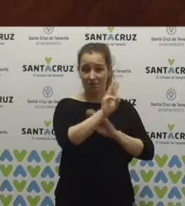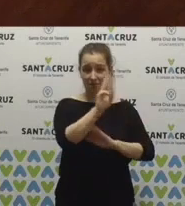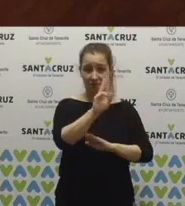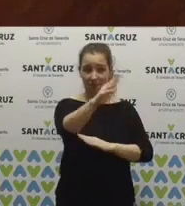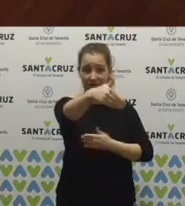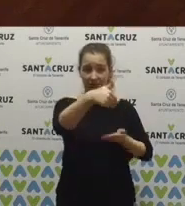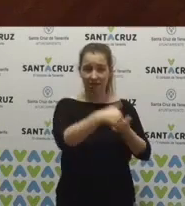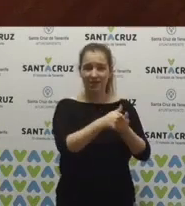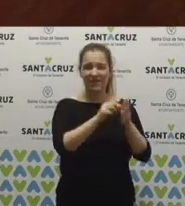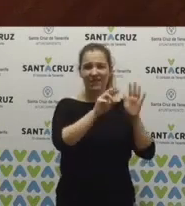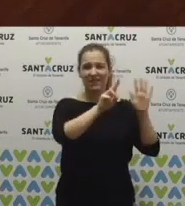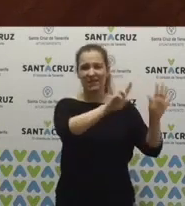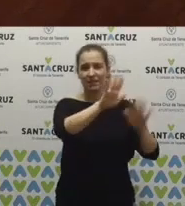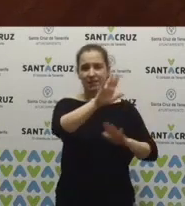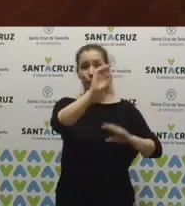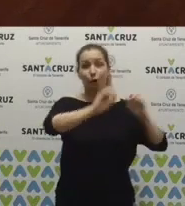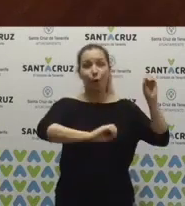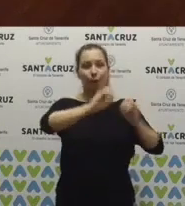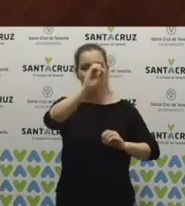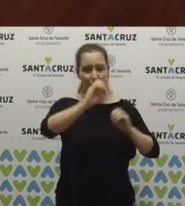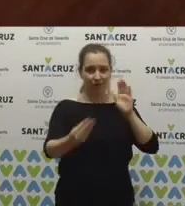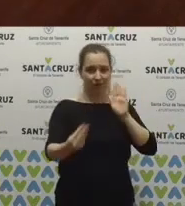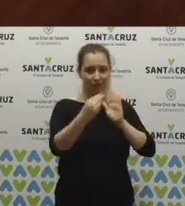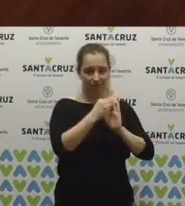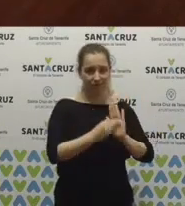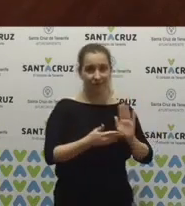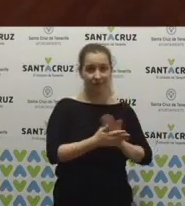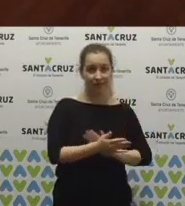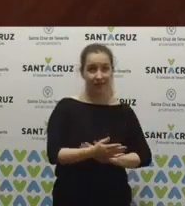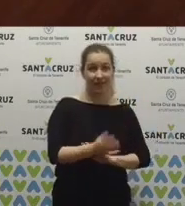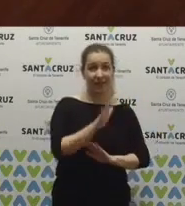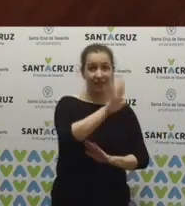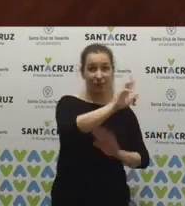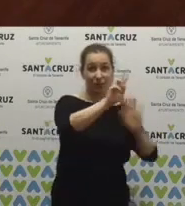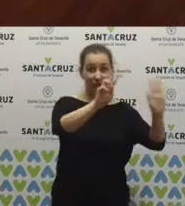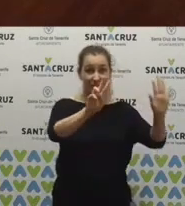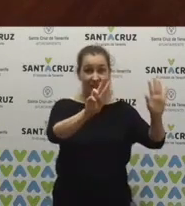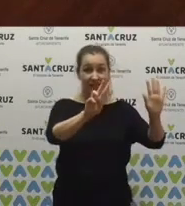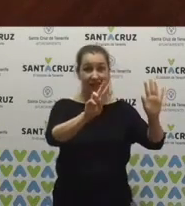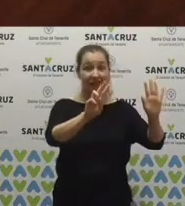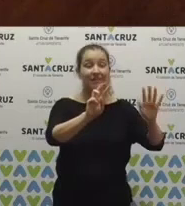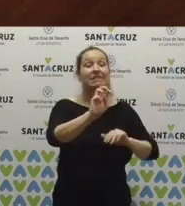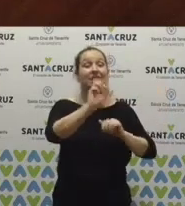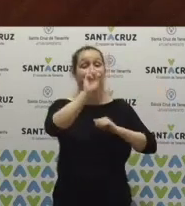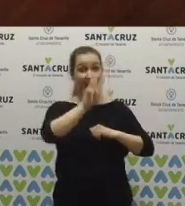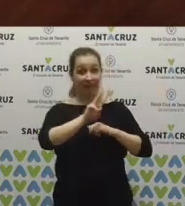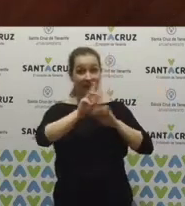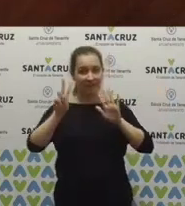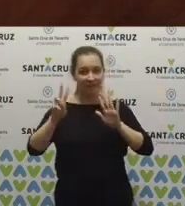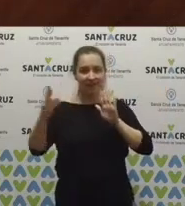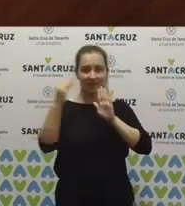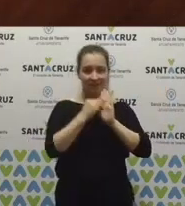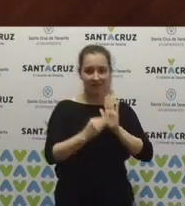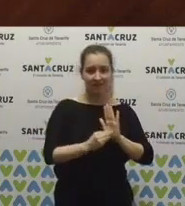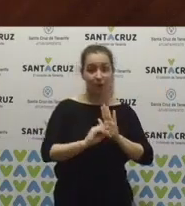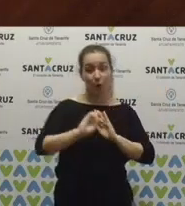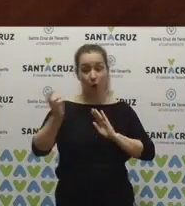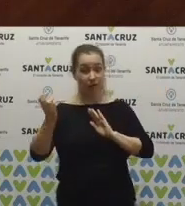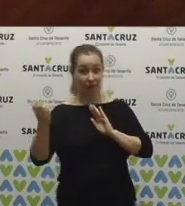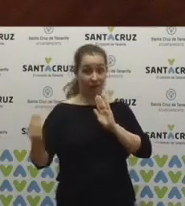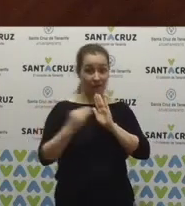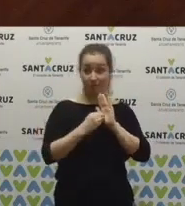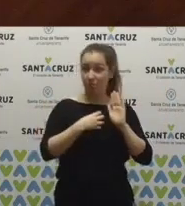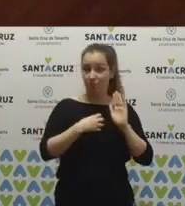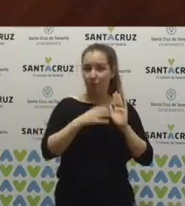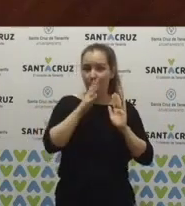37 de 57 las otras que no se han incluido son por y realizables le he explicado muchas de ellas el 90 por ciento de